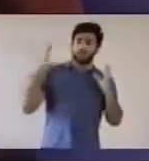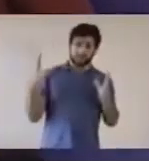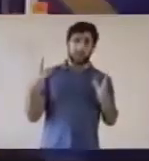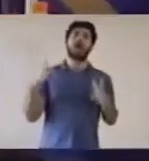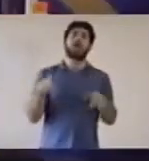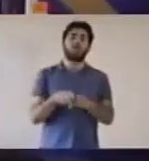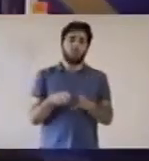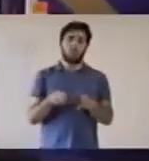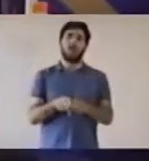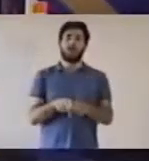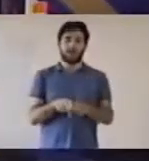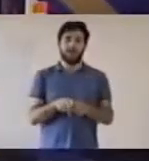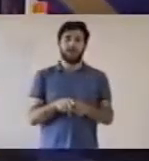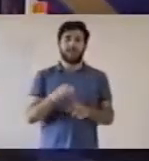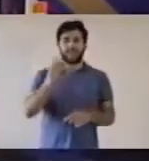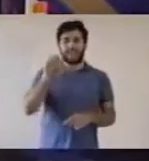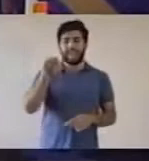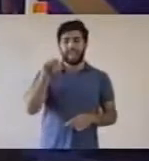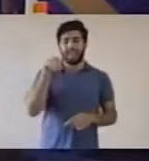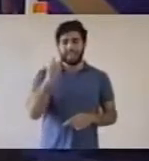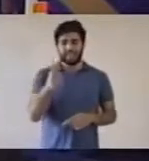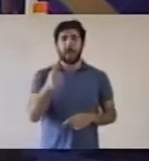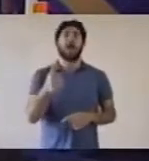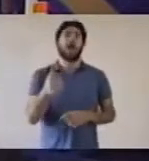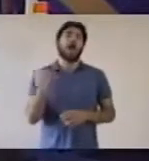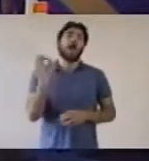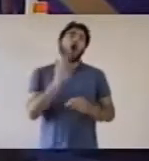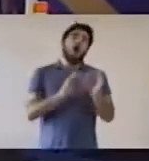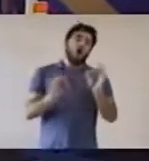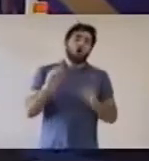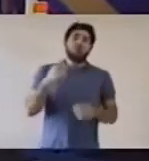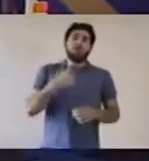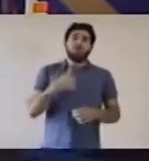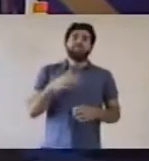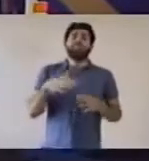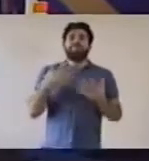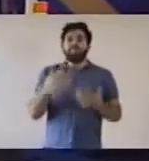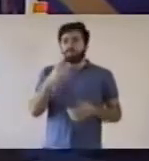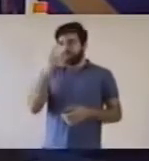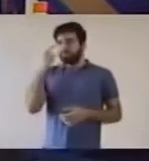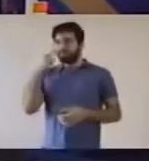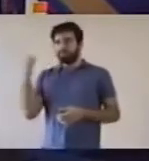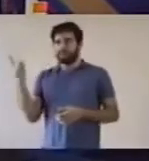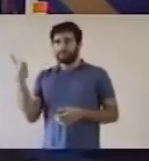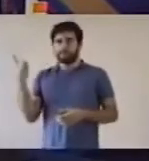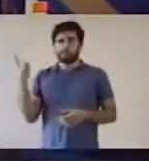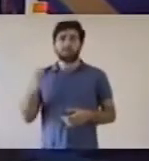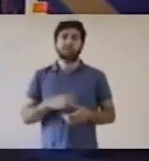palabras. Si nosotros añadimos a las palabras la partícula aje,